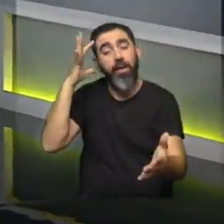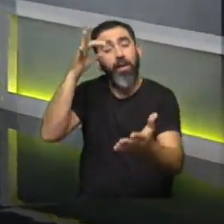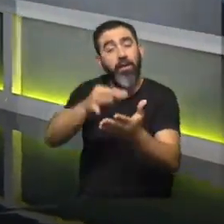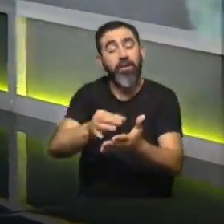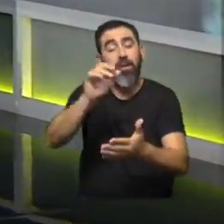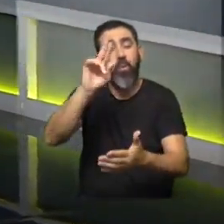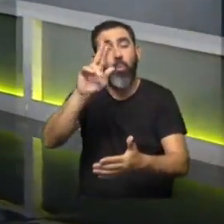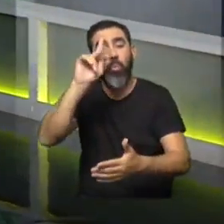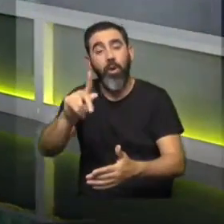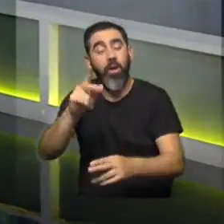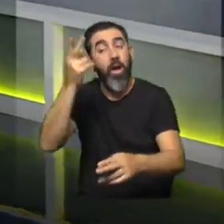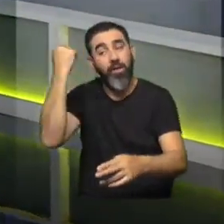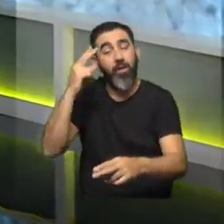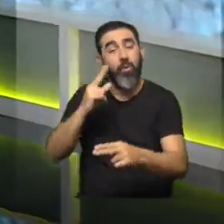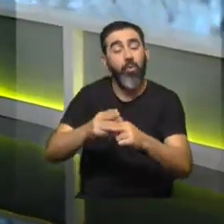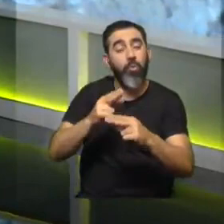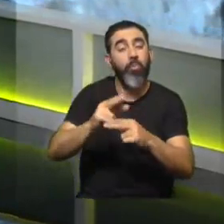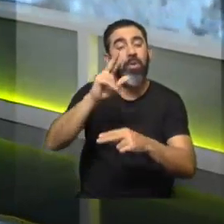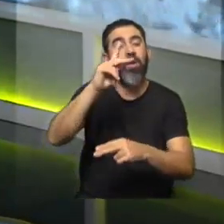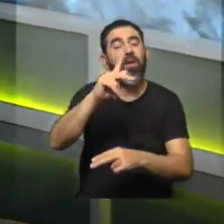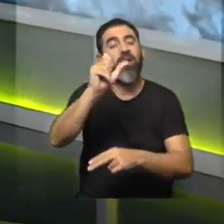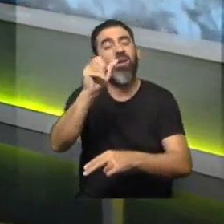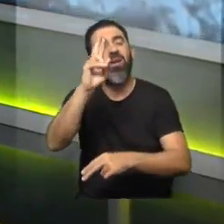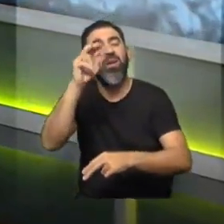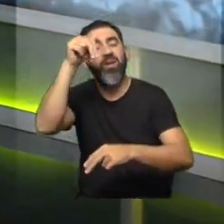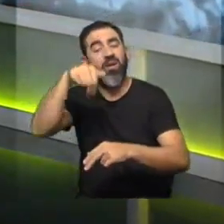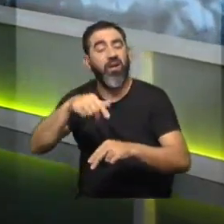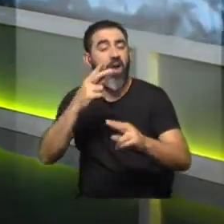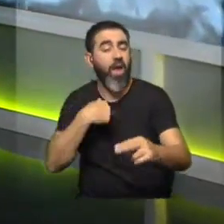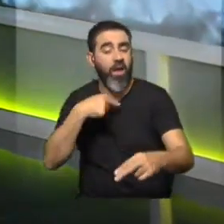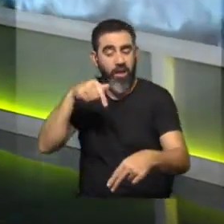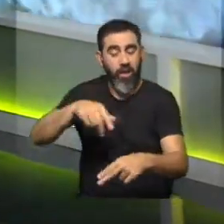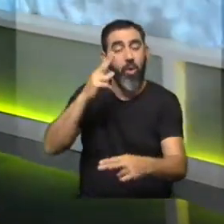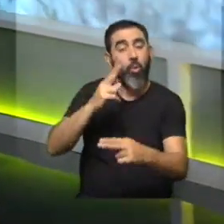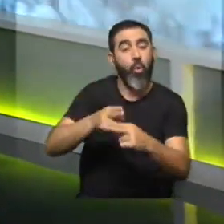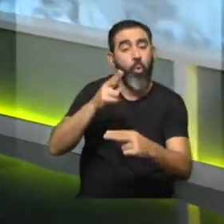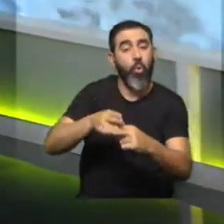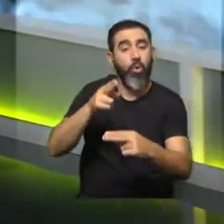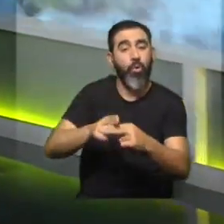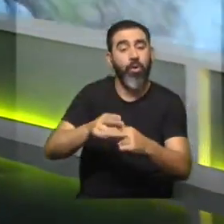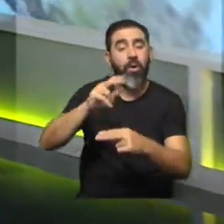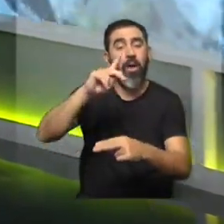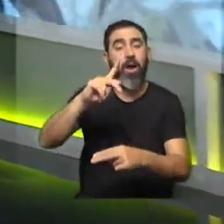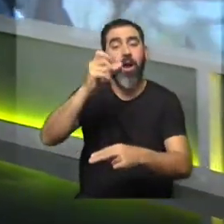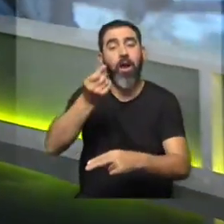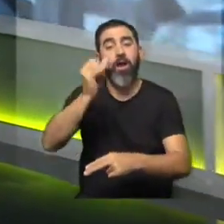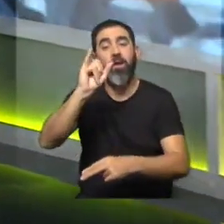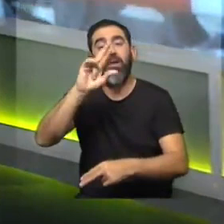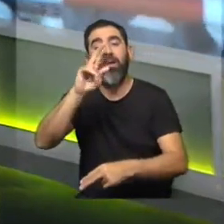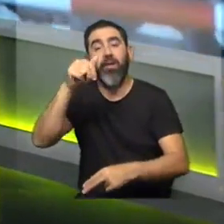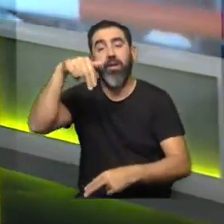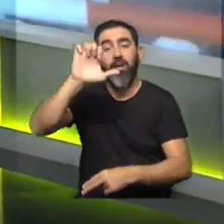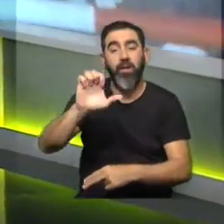Británicas. Allá se llamaban cairns y aquí tomamos la palabra y la castellanizamos, cairnes. El